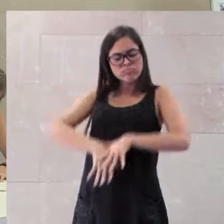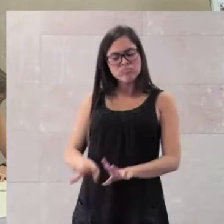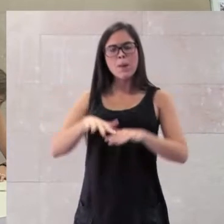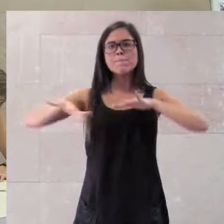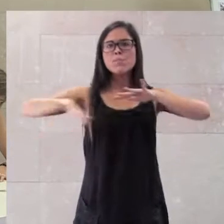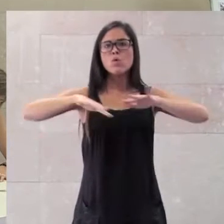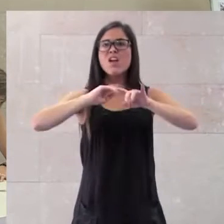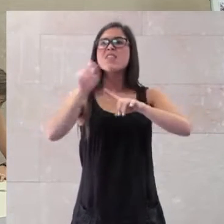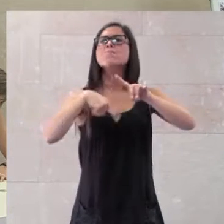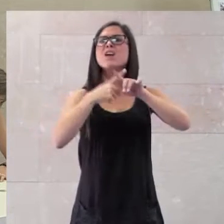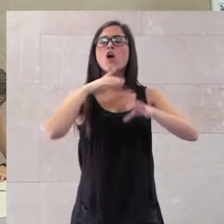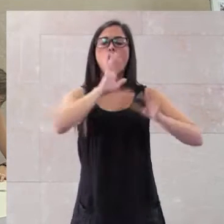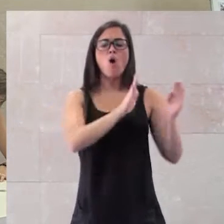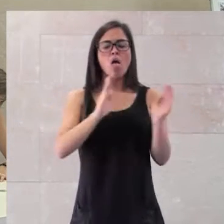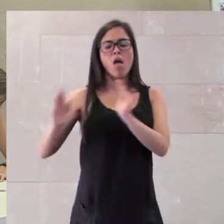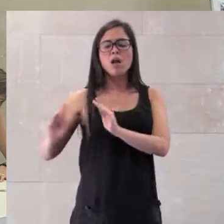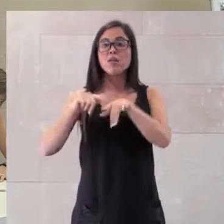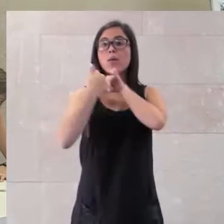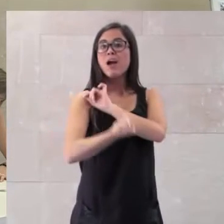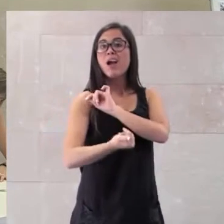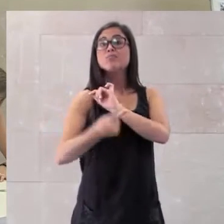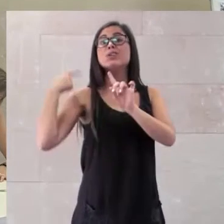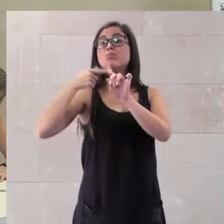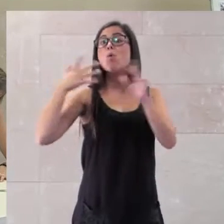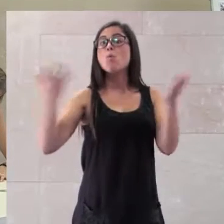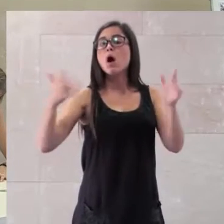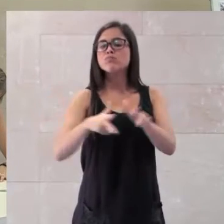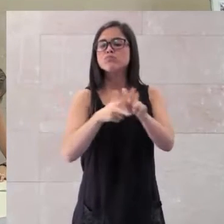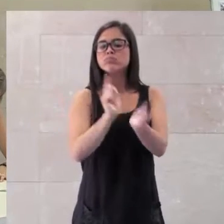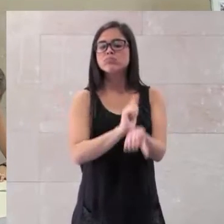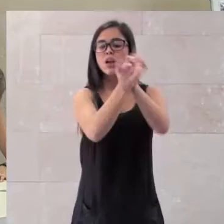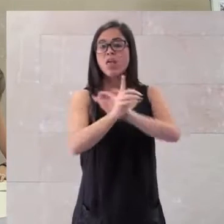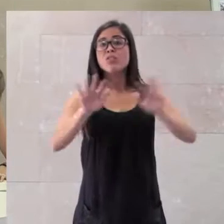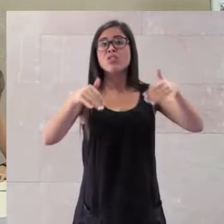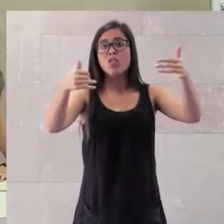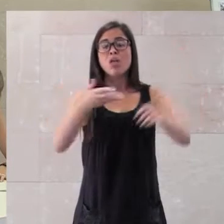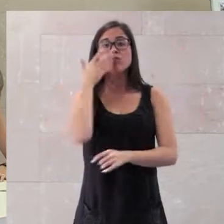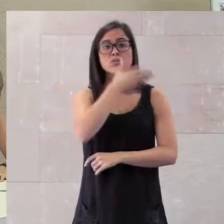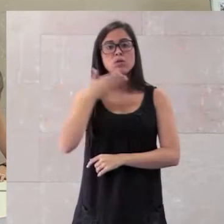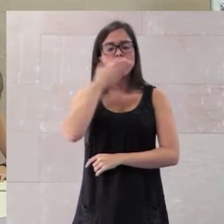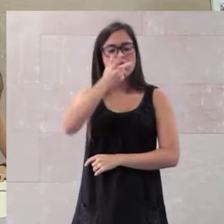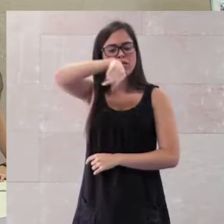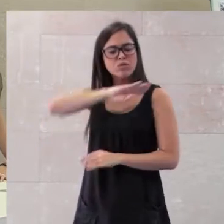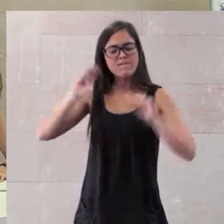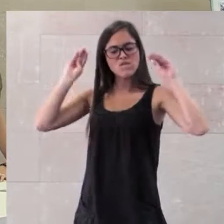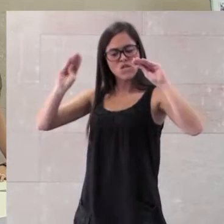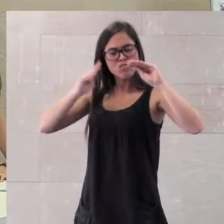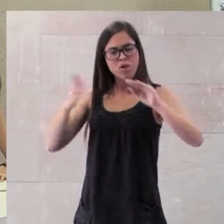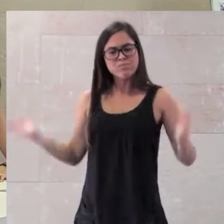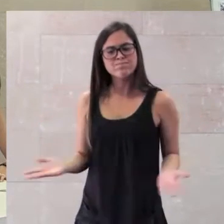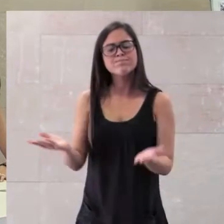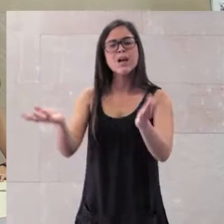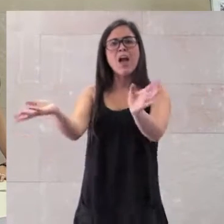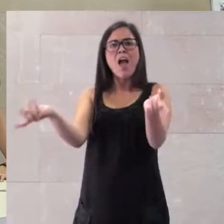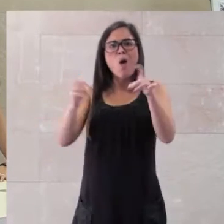se organicen y transformen la sociedad, ¿no? Para eso, desde las escuelas se promueve formación, se promueve el encuentro entre